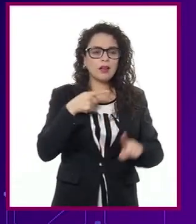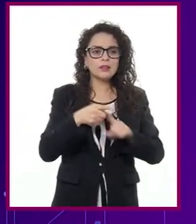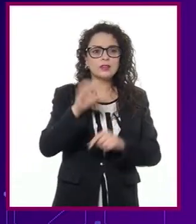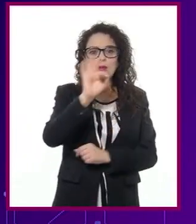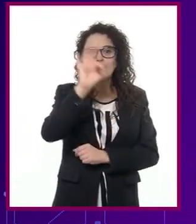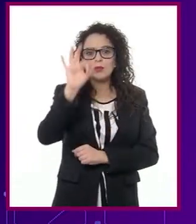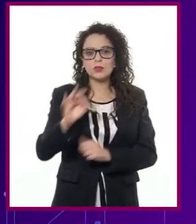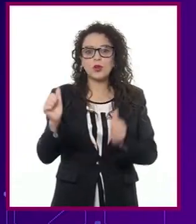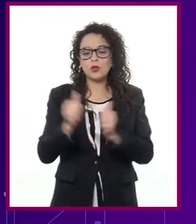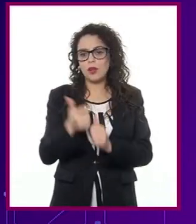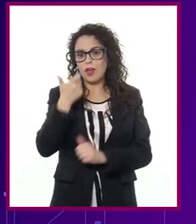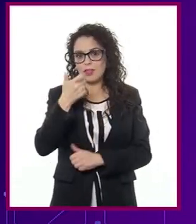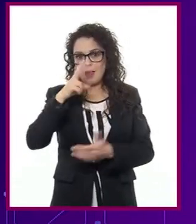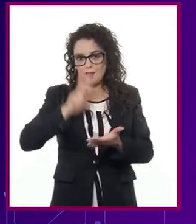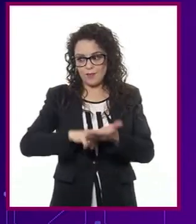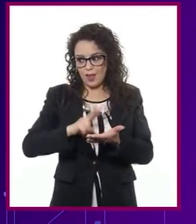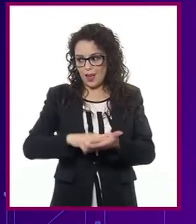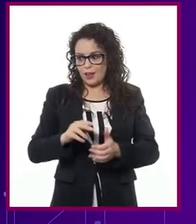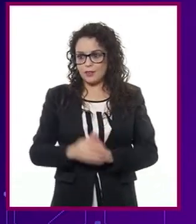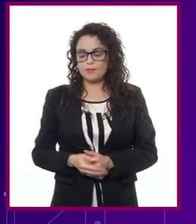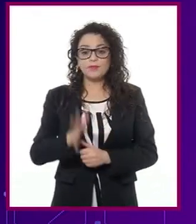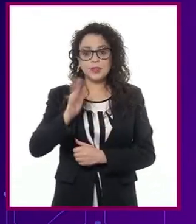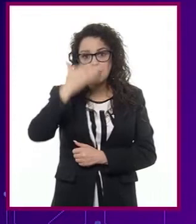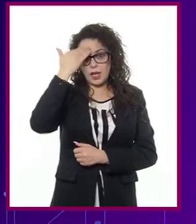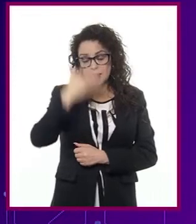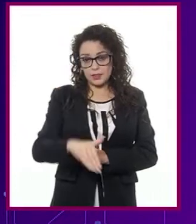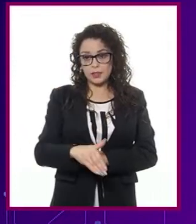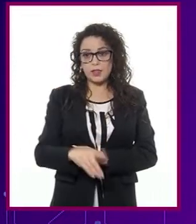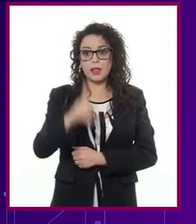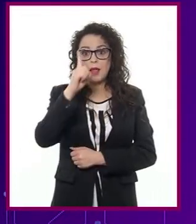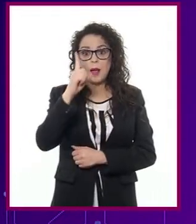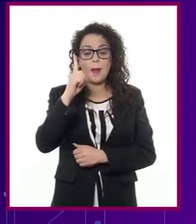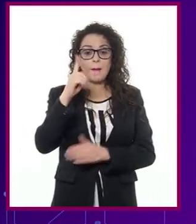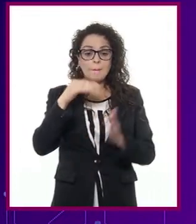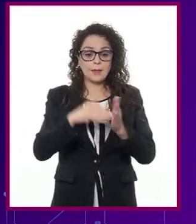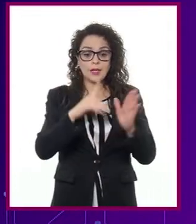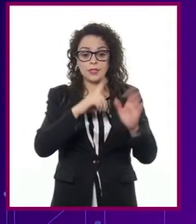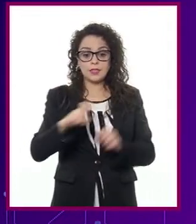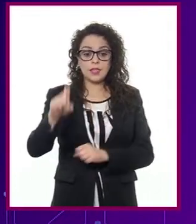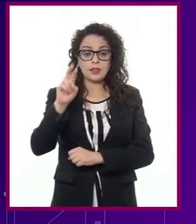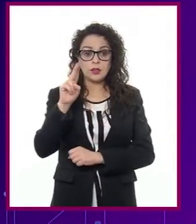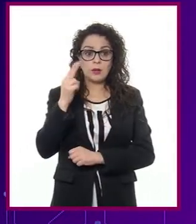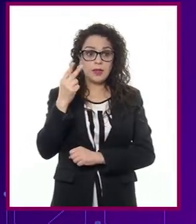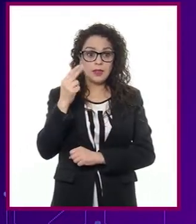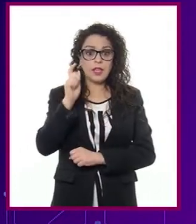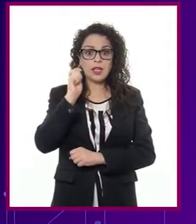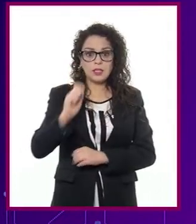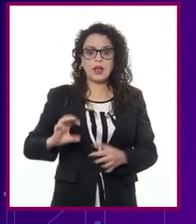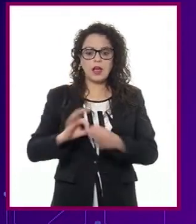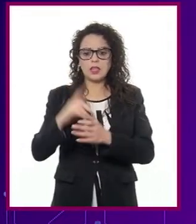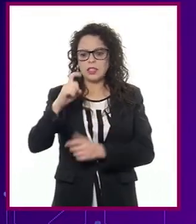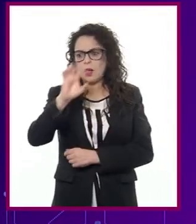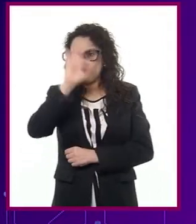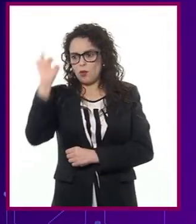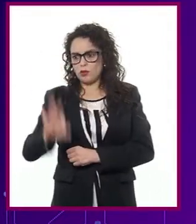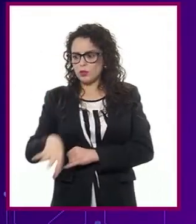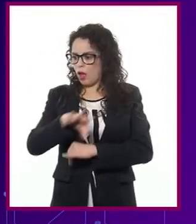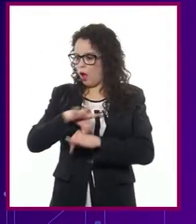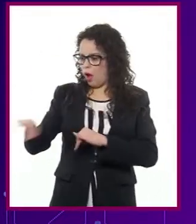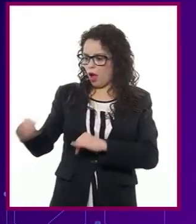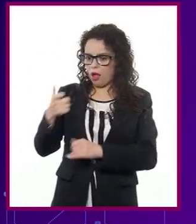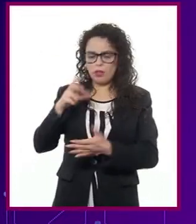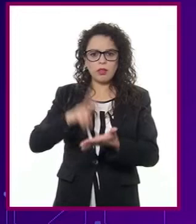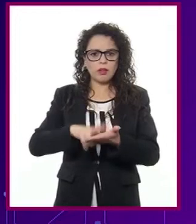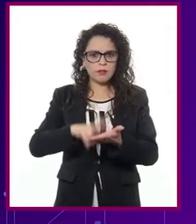los precios. Sabemos que a 1,125 le corresponde el 100% y al costo final,